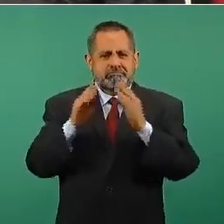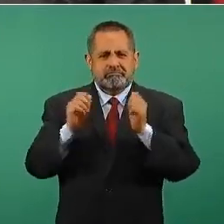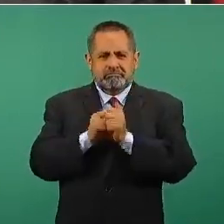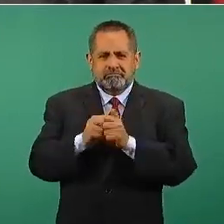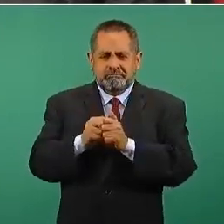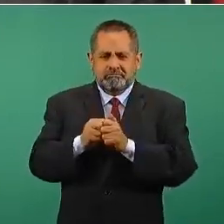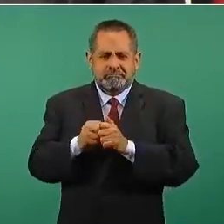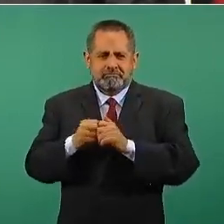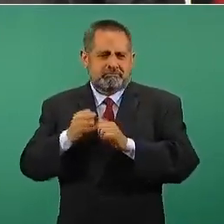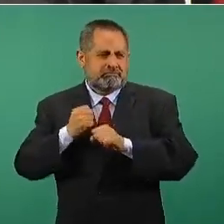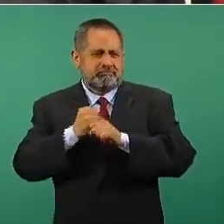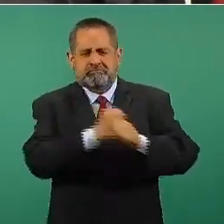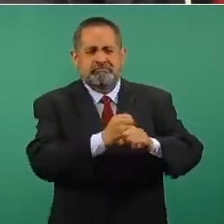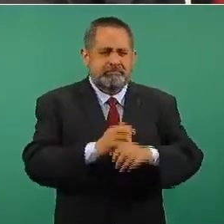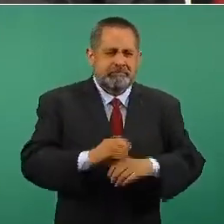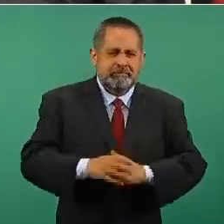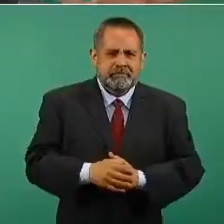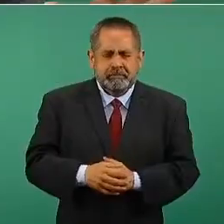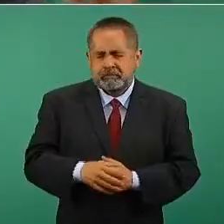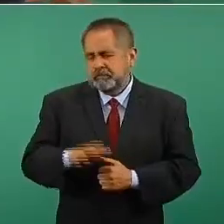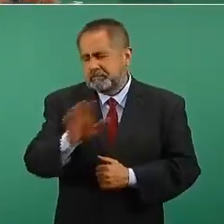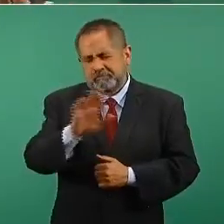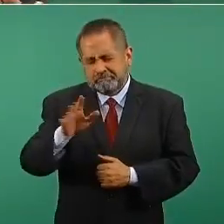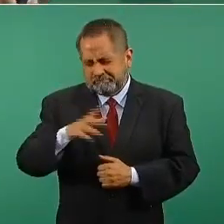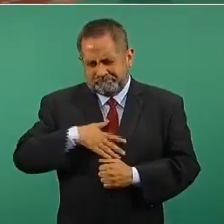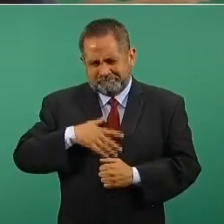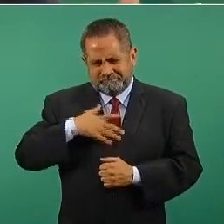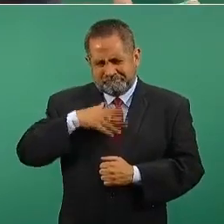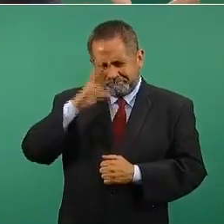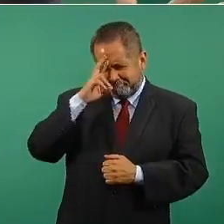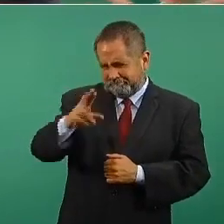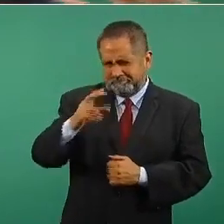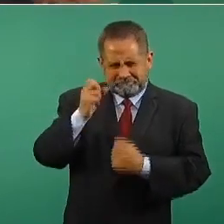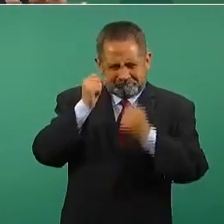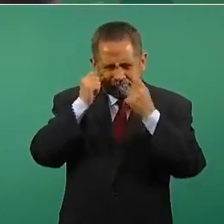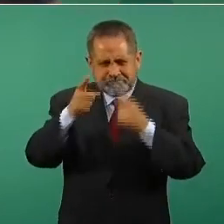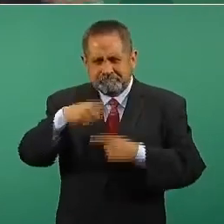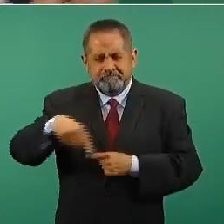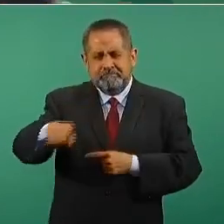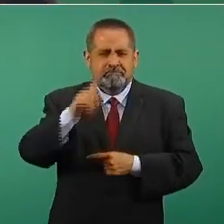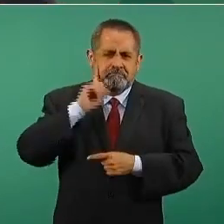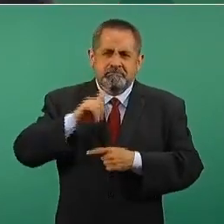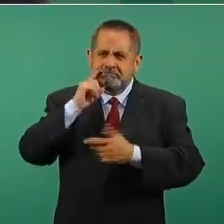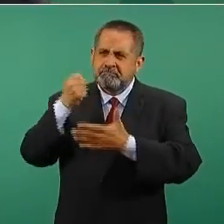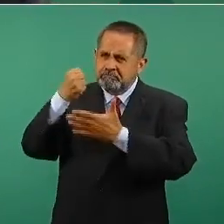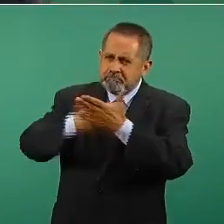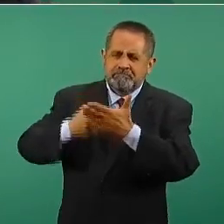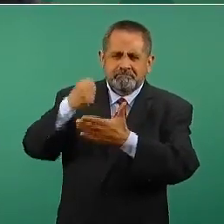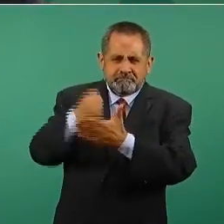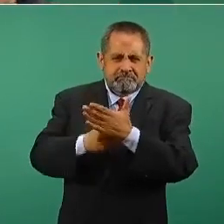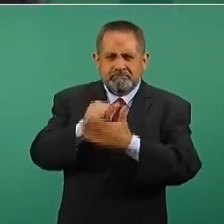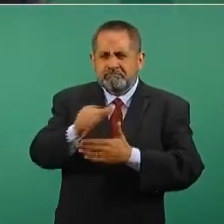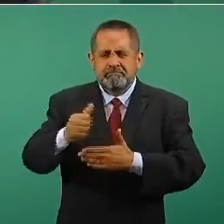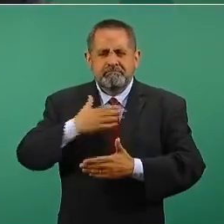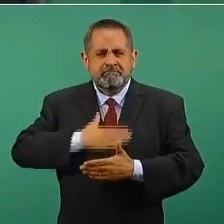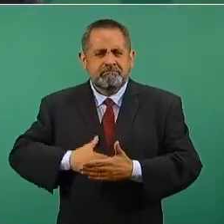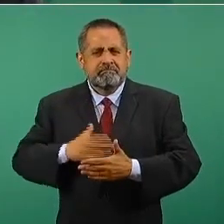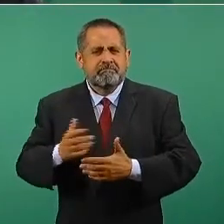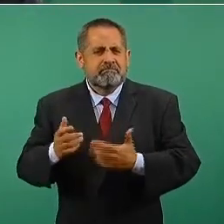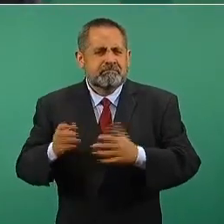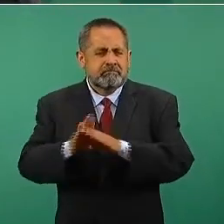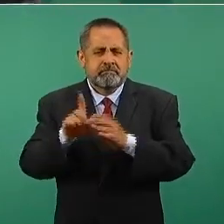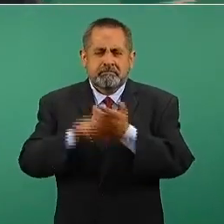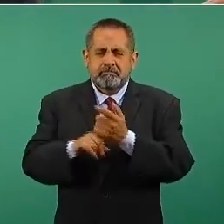parejo pues la agresión. Todo nuestro respeto, nuestra admiración para quienes luchan por la justicia, ¿Y para por la cuándo igualdad.